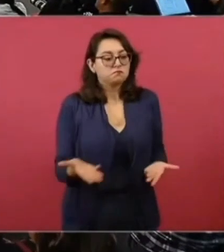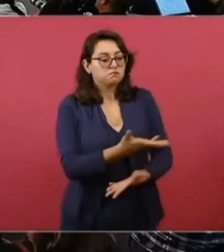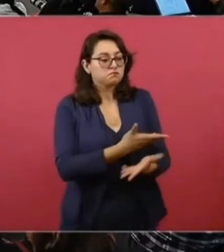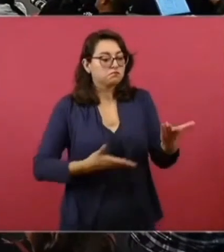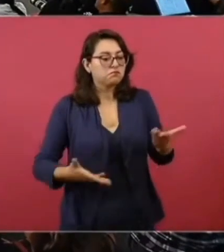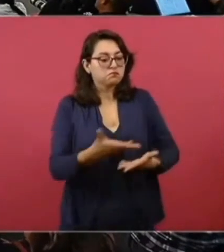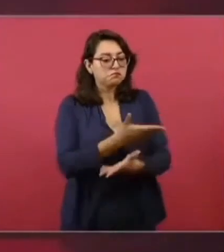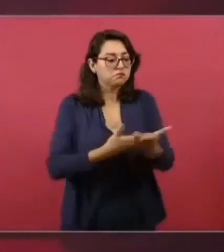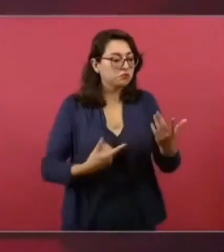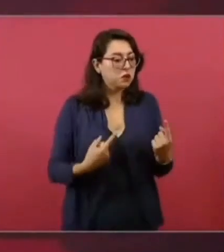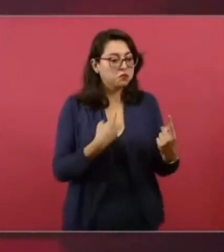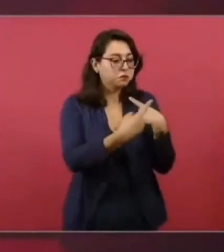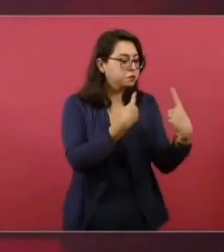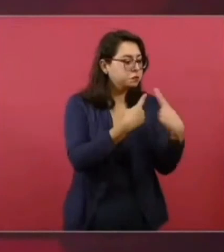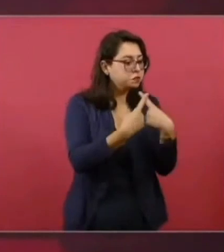de los